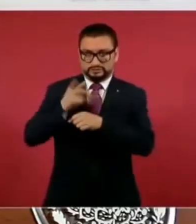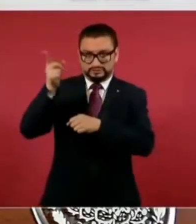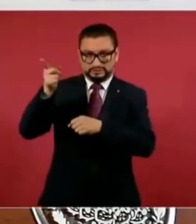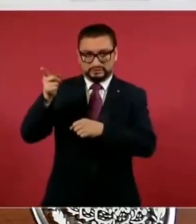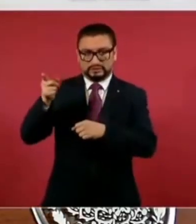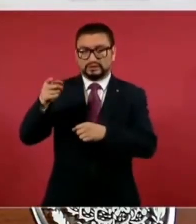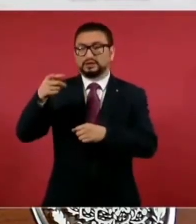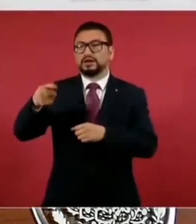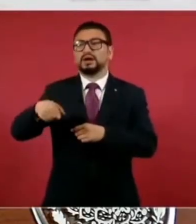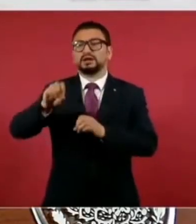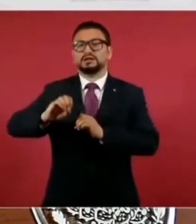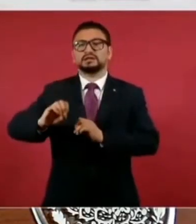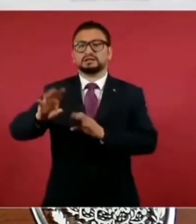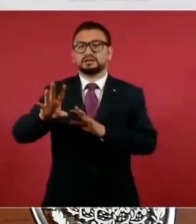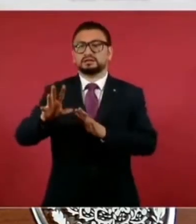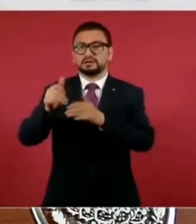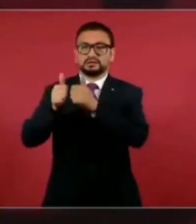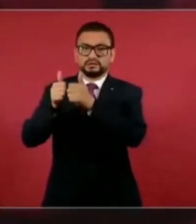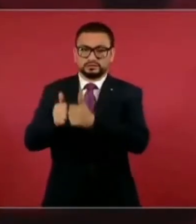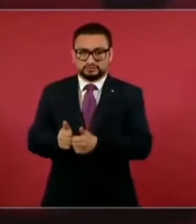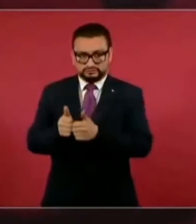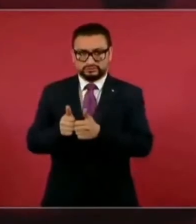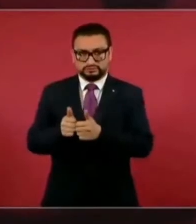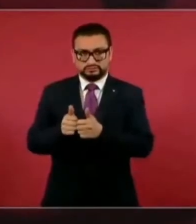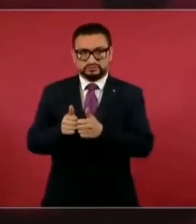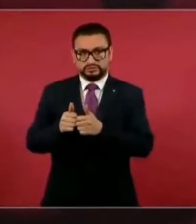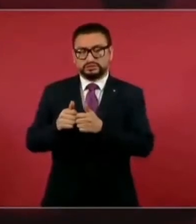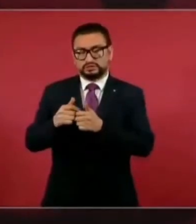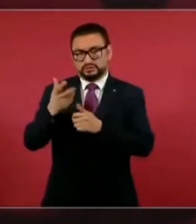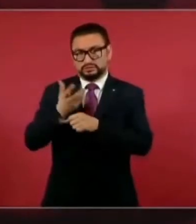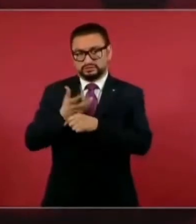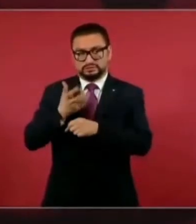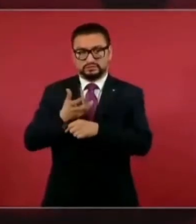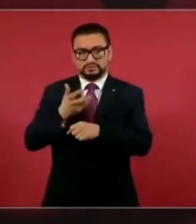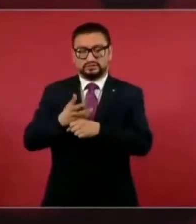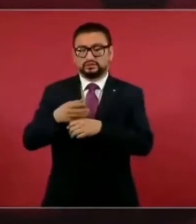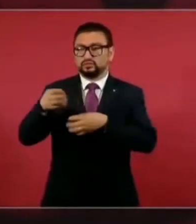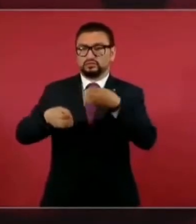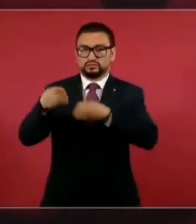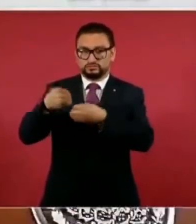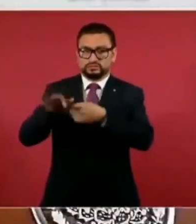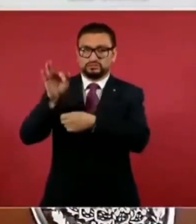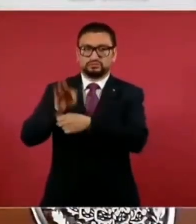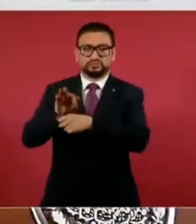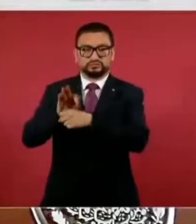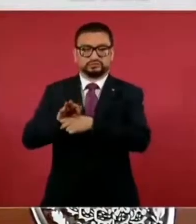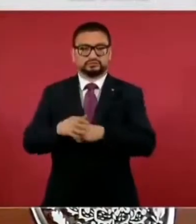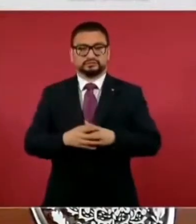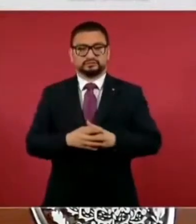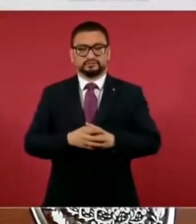le concedieron asilo político a este juez.